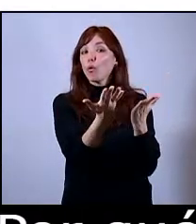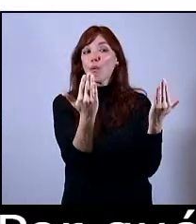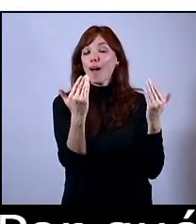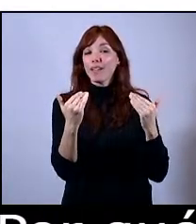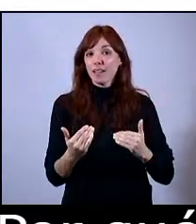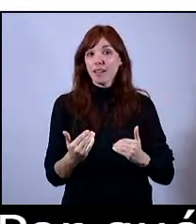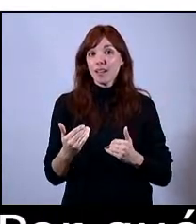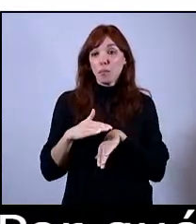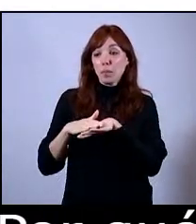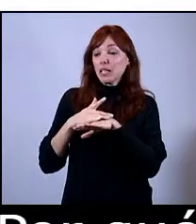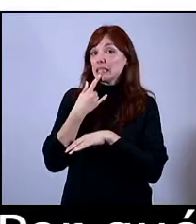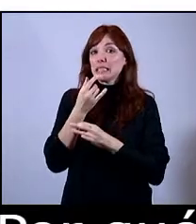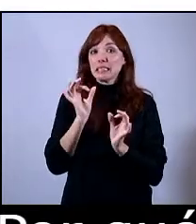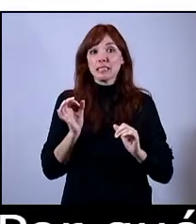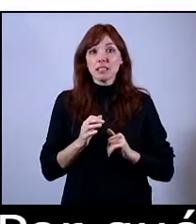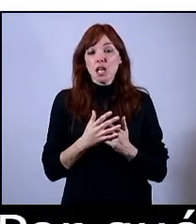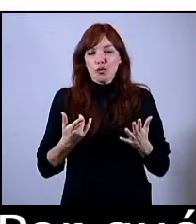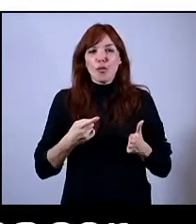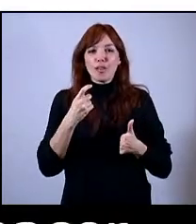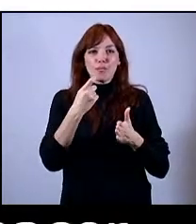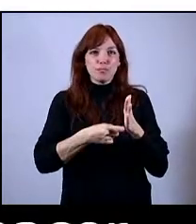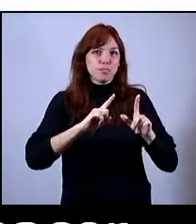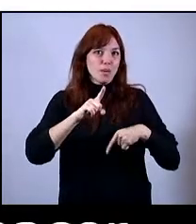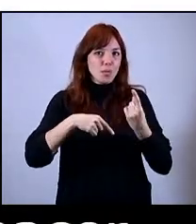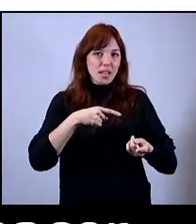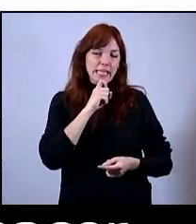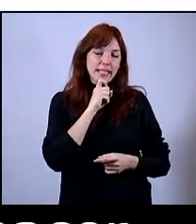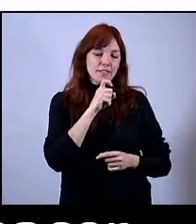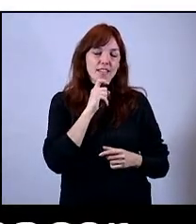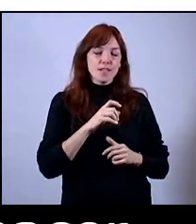difícil hacer una sanción.